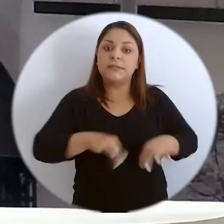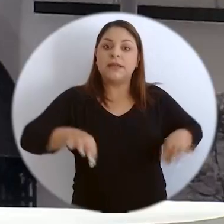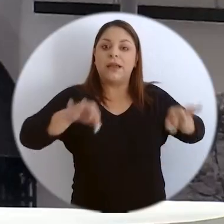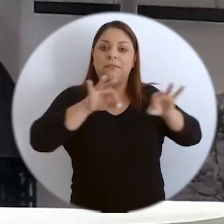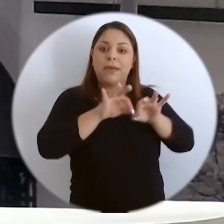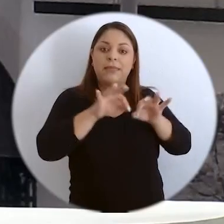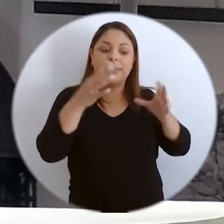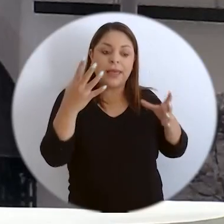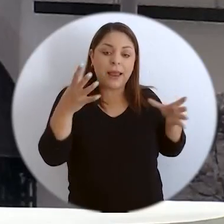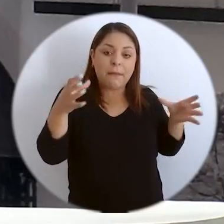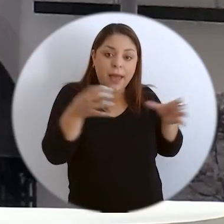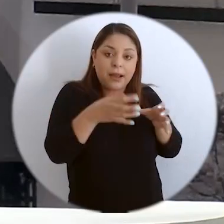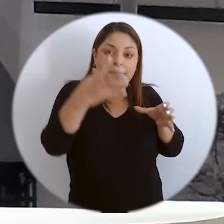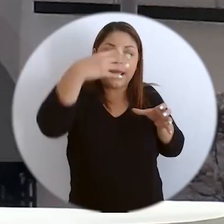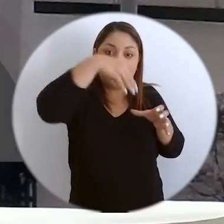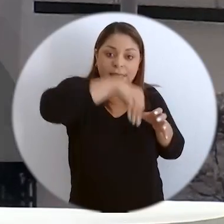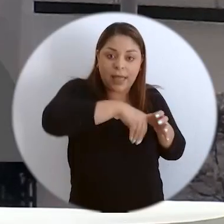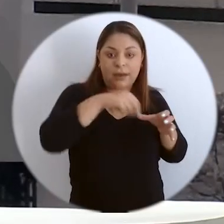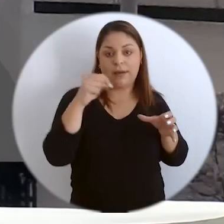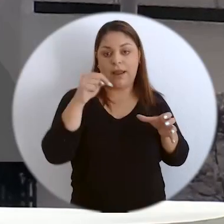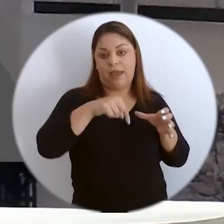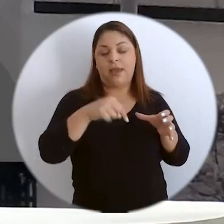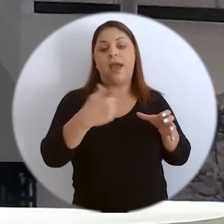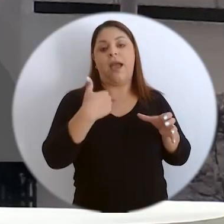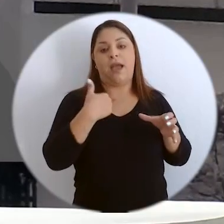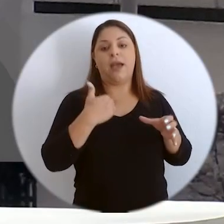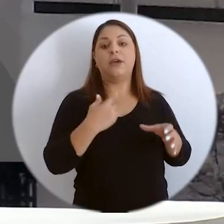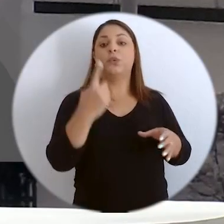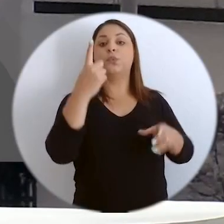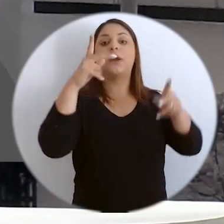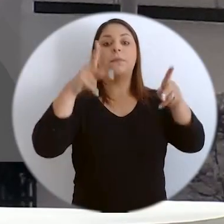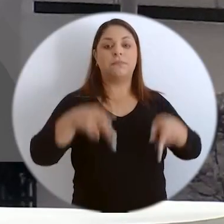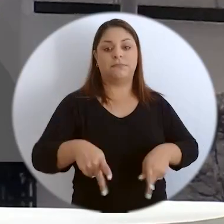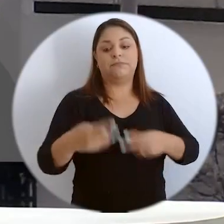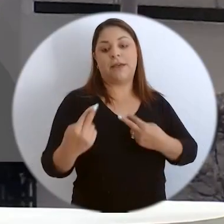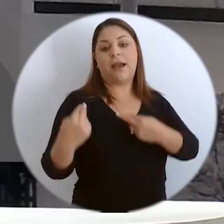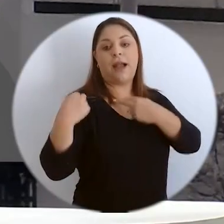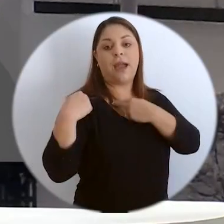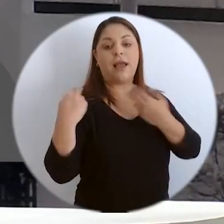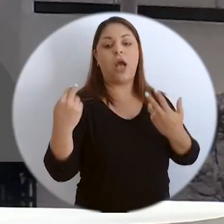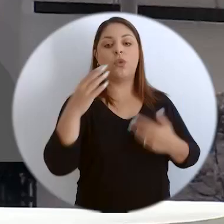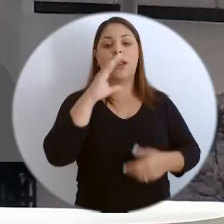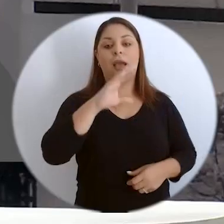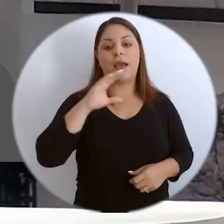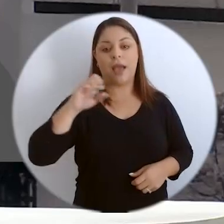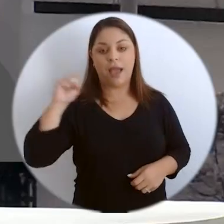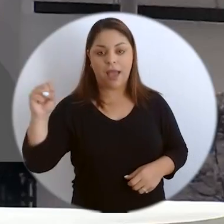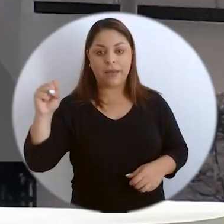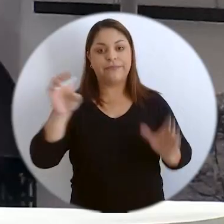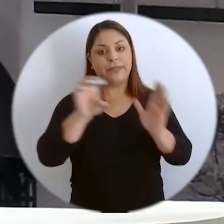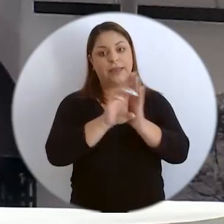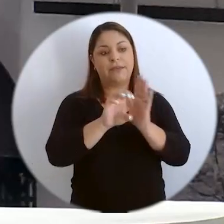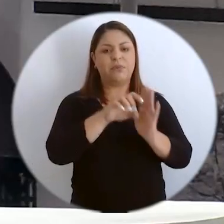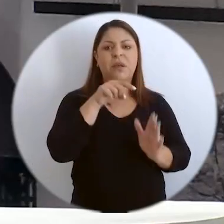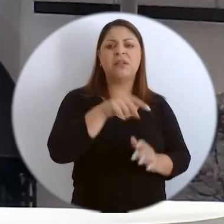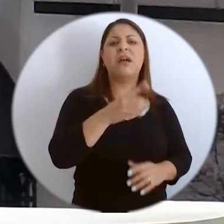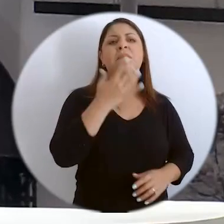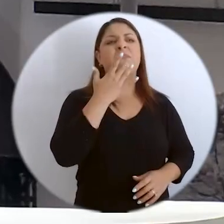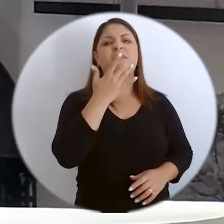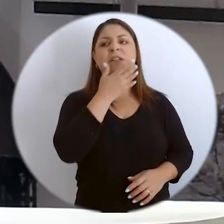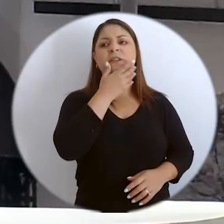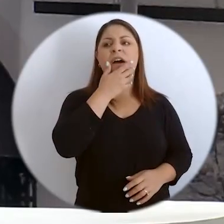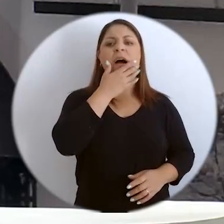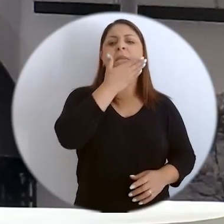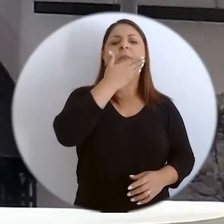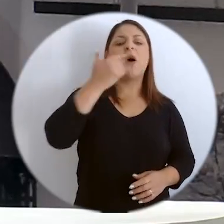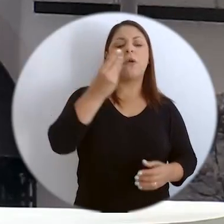una persona a cargo de la caja que prefiere hacer una inversión